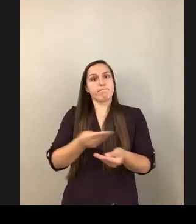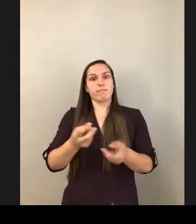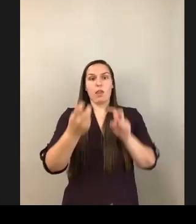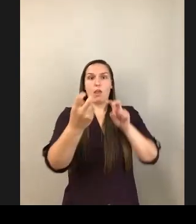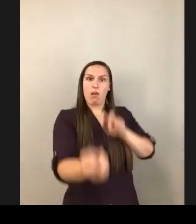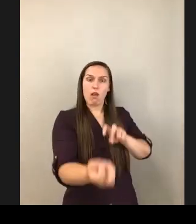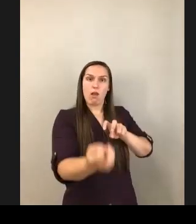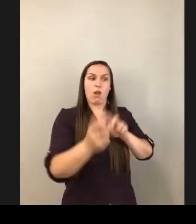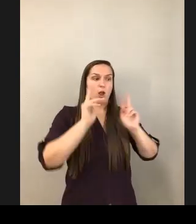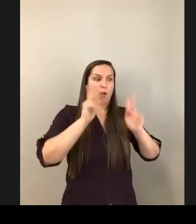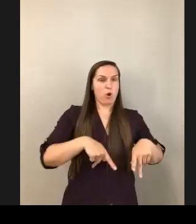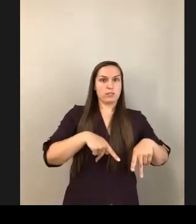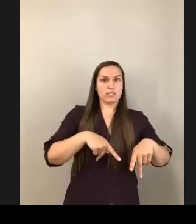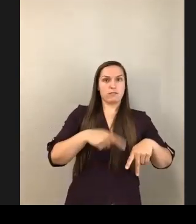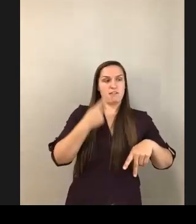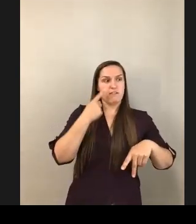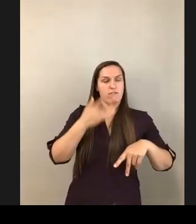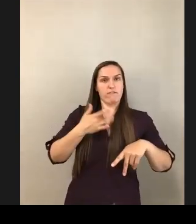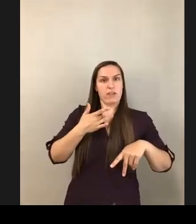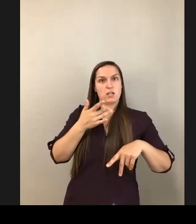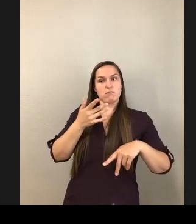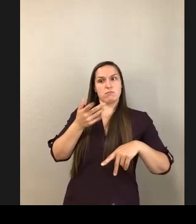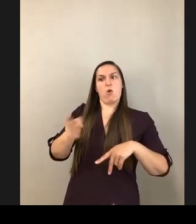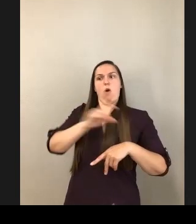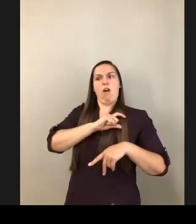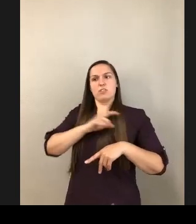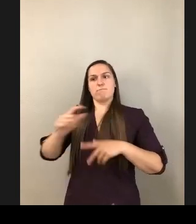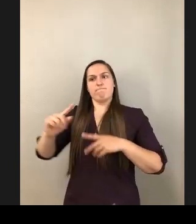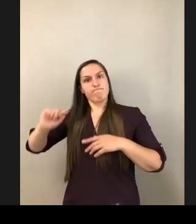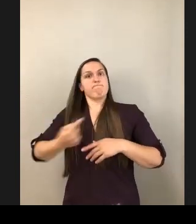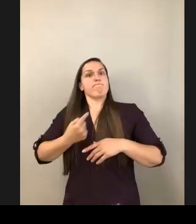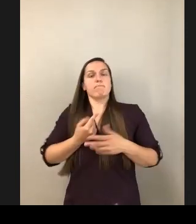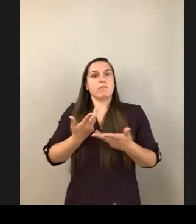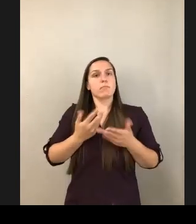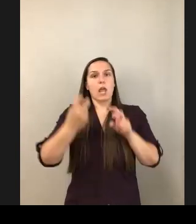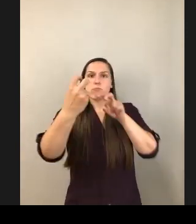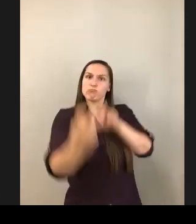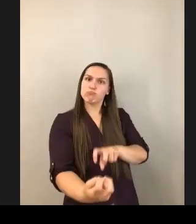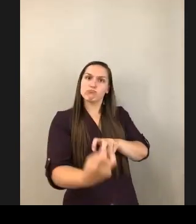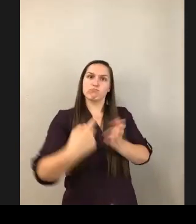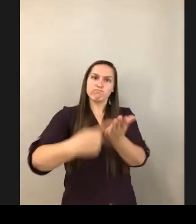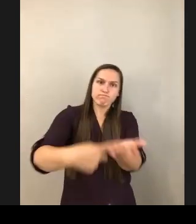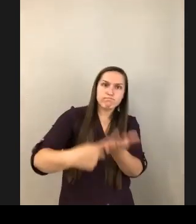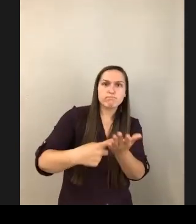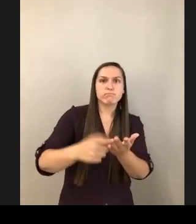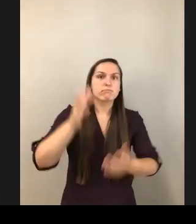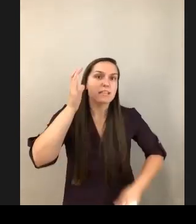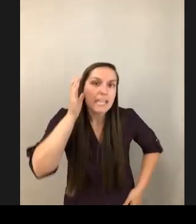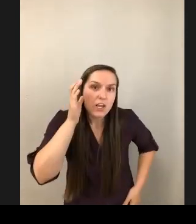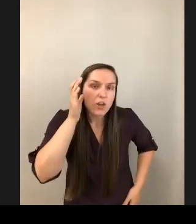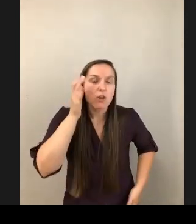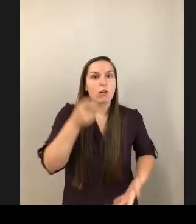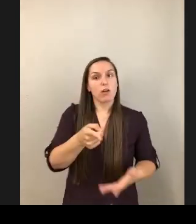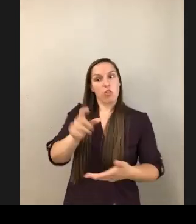la mediación, que tengan una entrevista, discutan lo que sucedió,